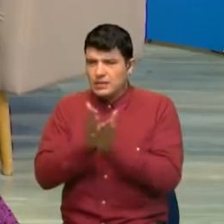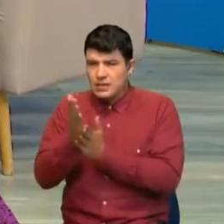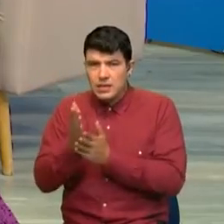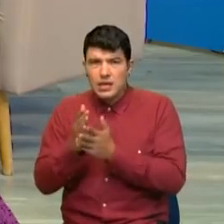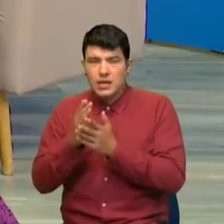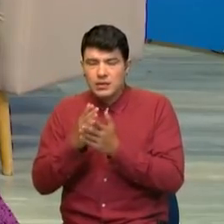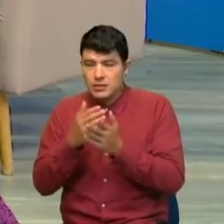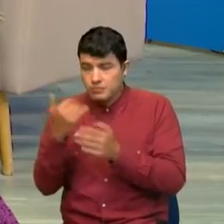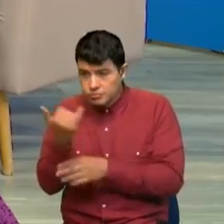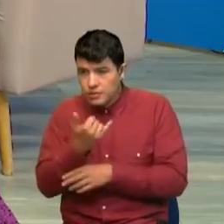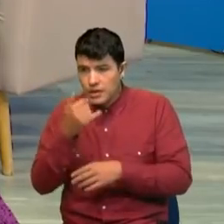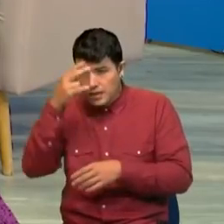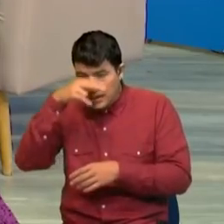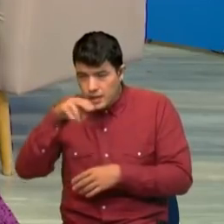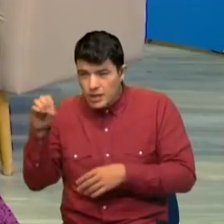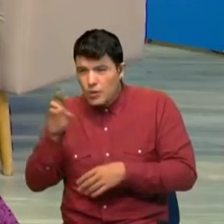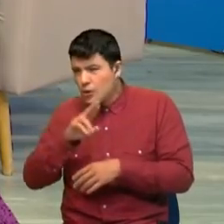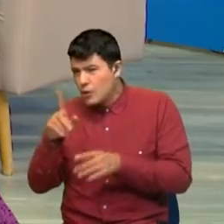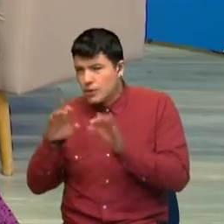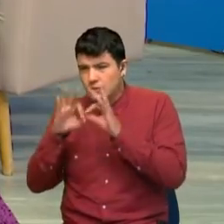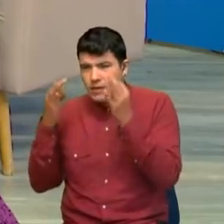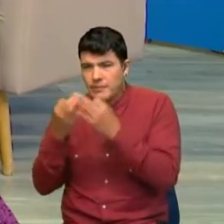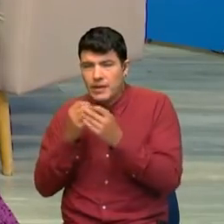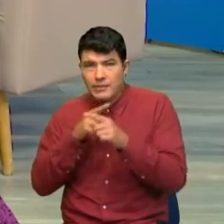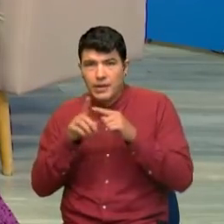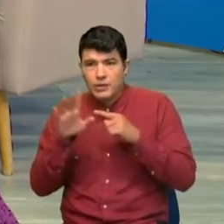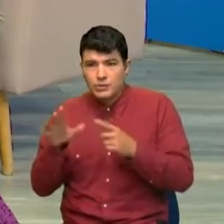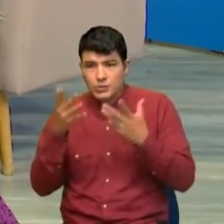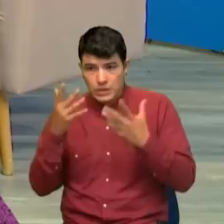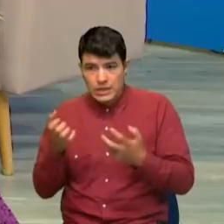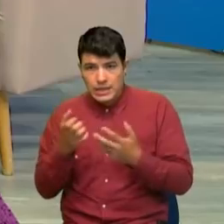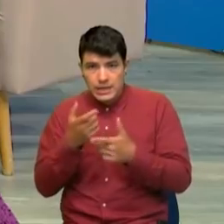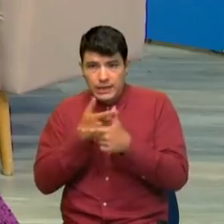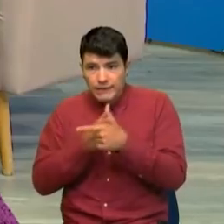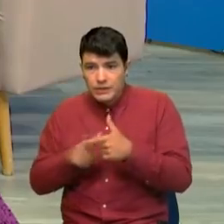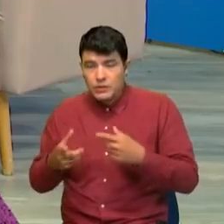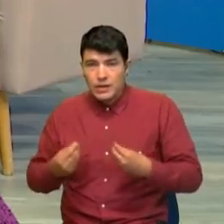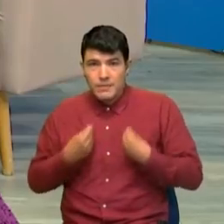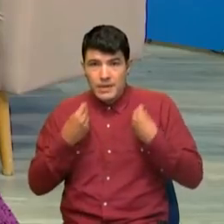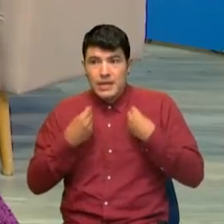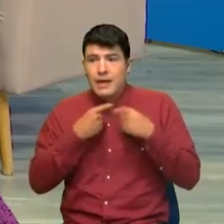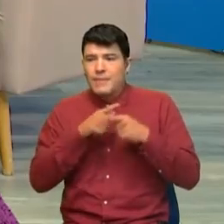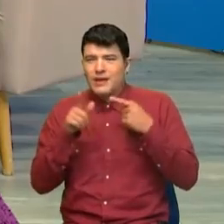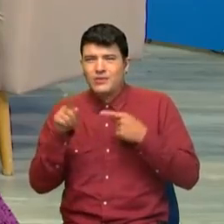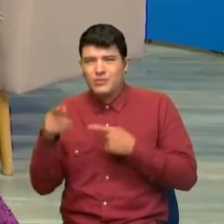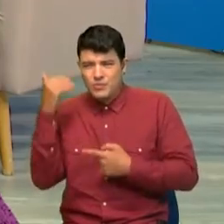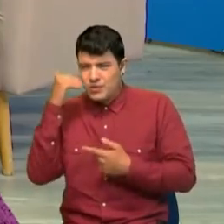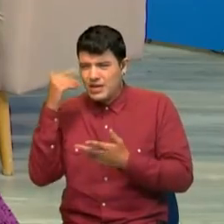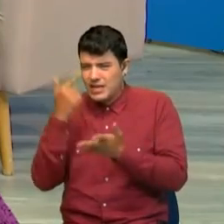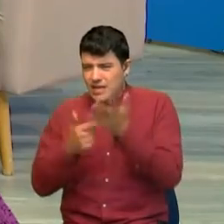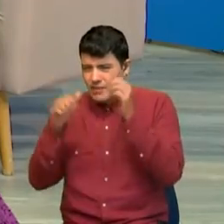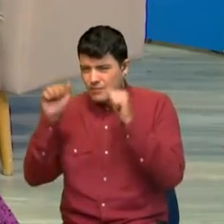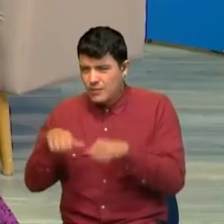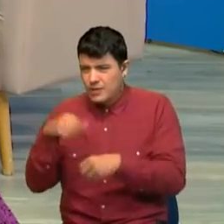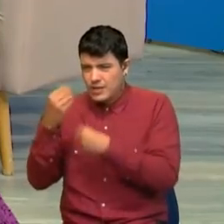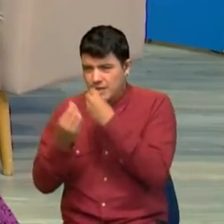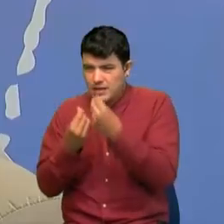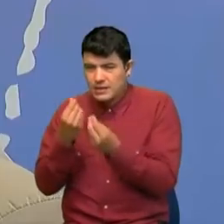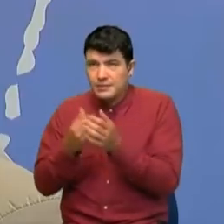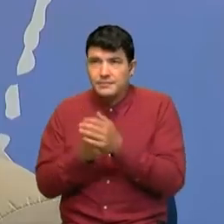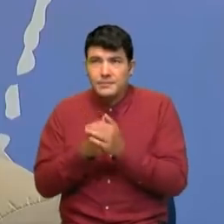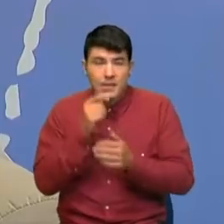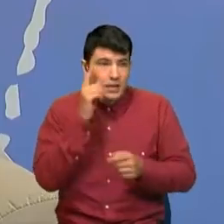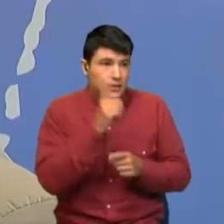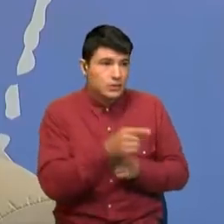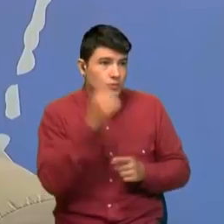y aquí se quiere como, digamos, repartir en vida. ¿Qué puede hacer esta señora? Ok, si la